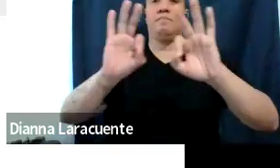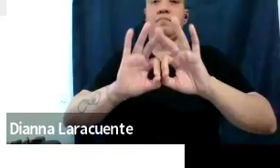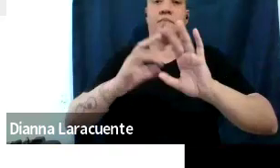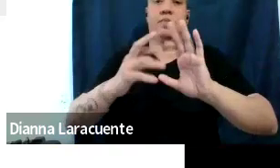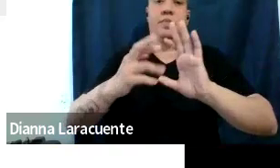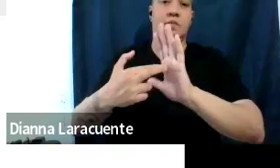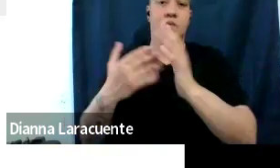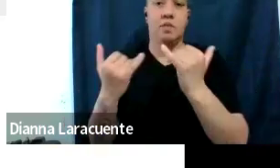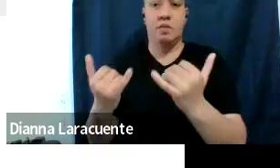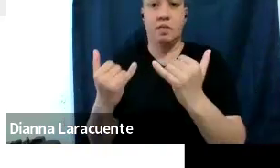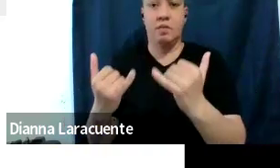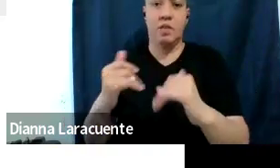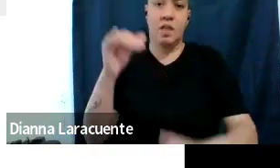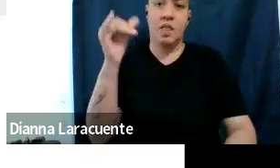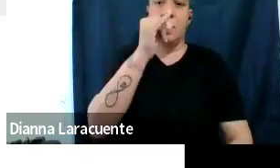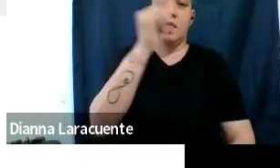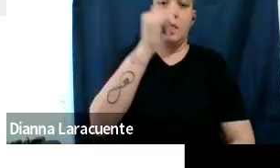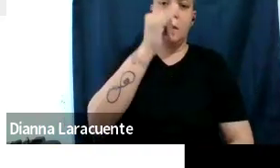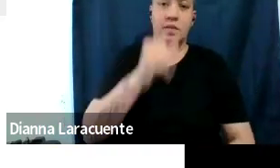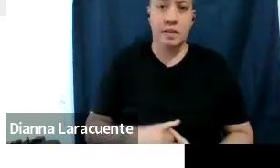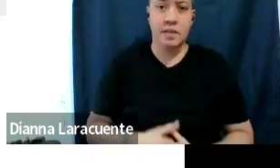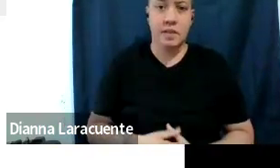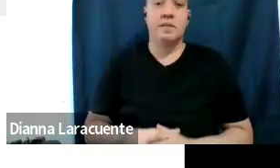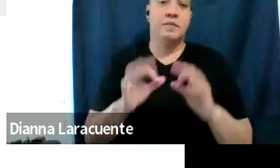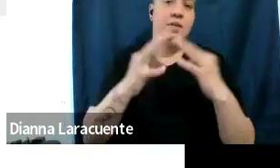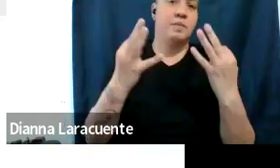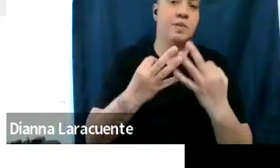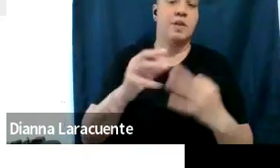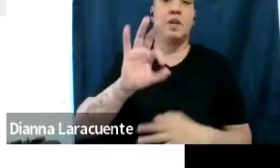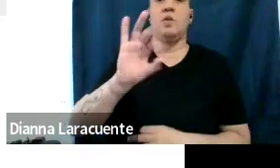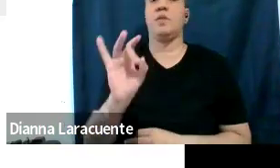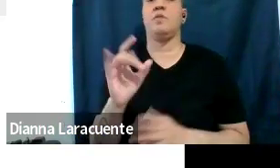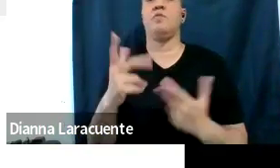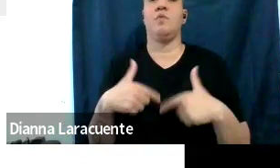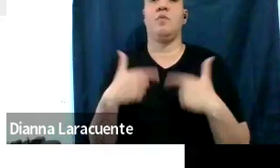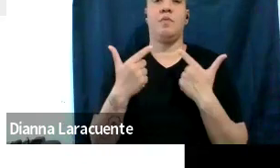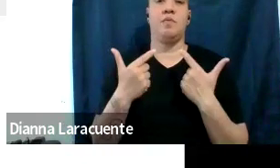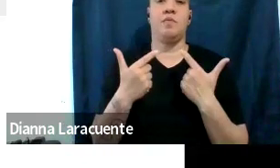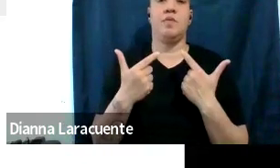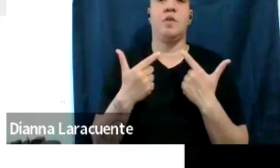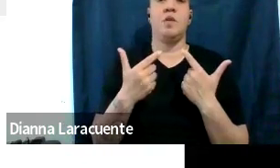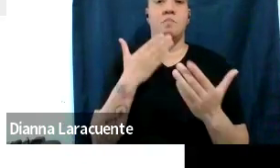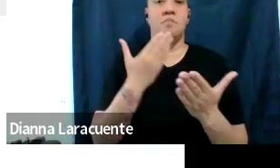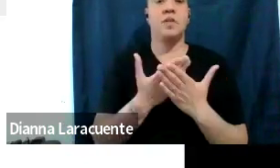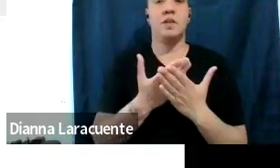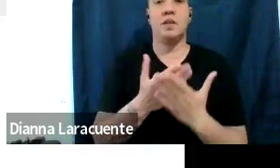representaban valores ridículos. Familias que en el 98 vivían en la opulencia, en